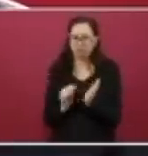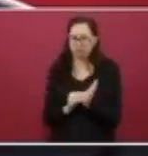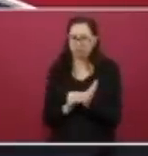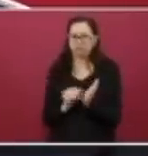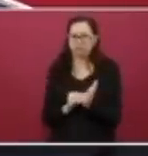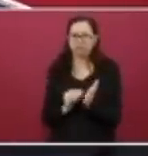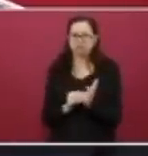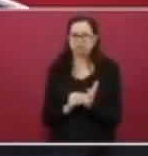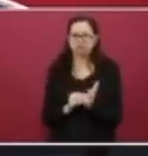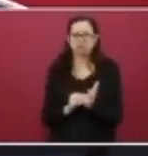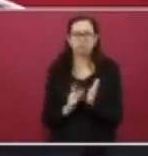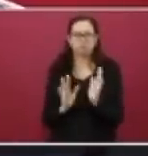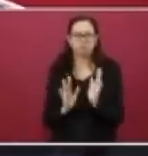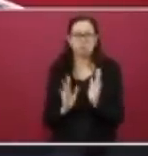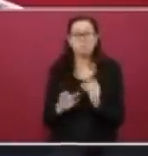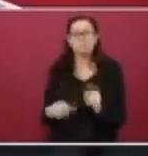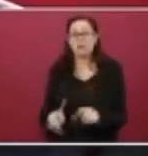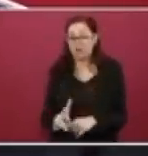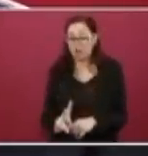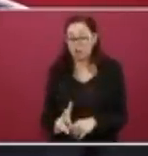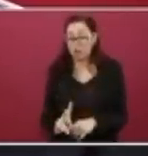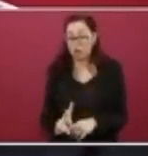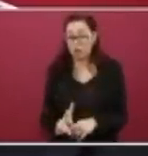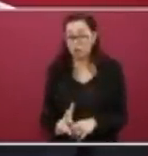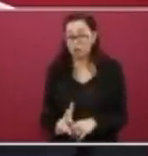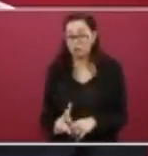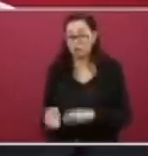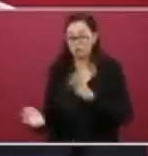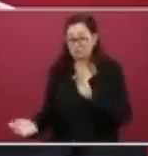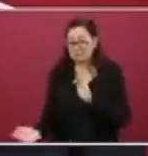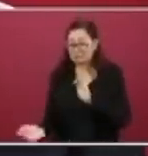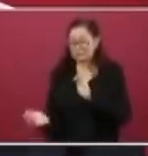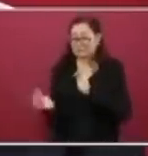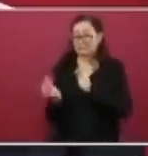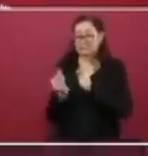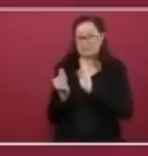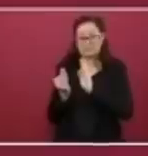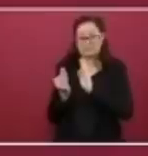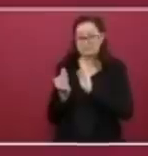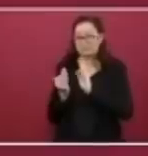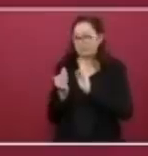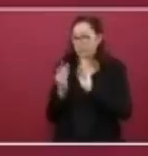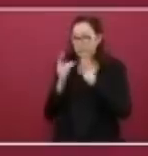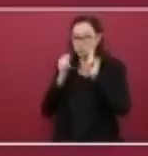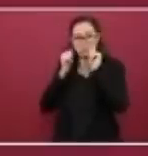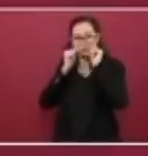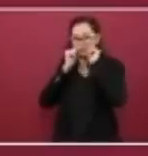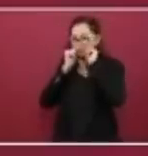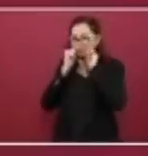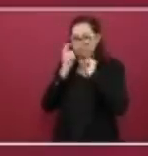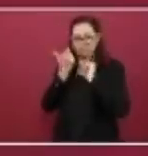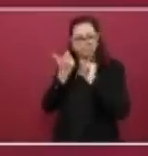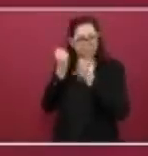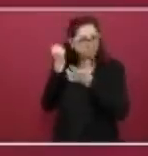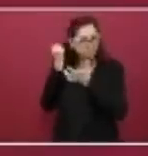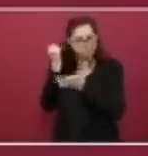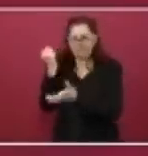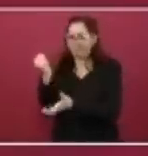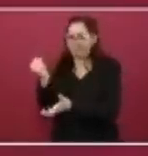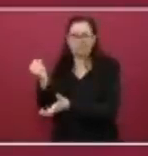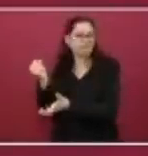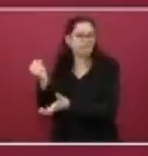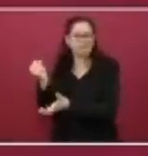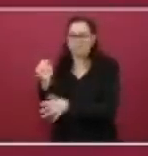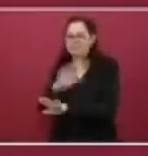siendo tan cercana ya no se van a entregar los fondos a la organización